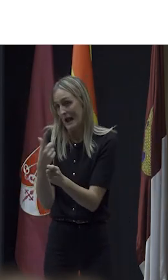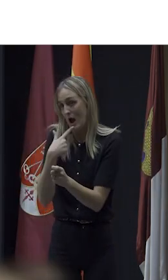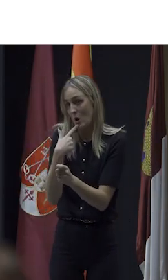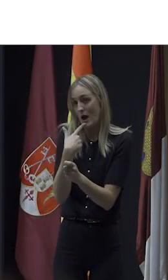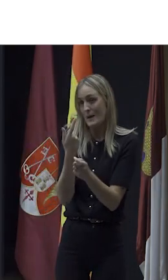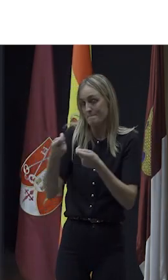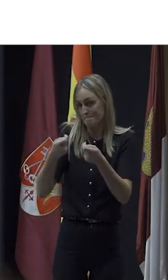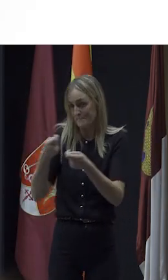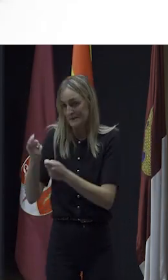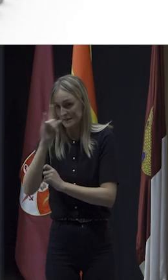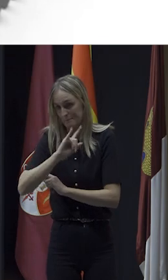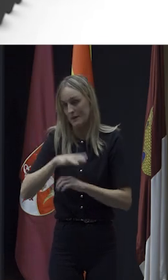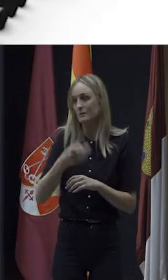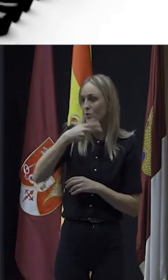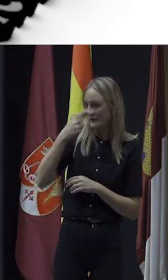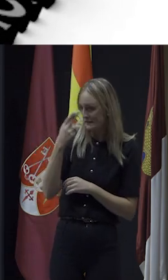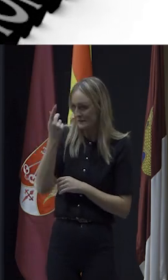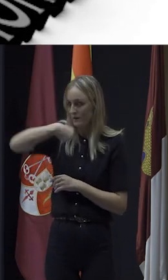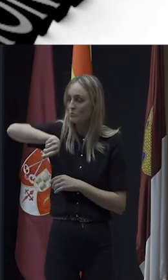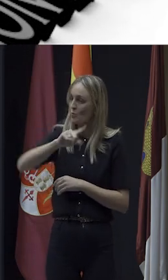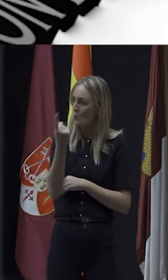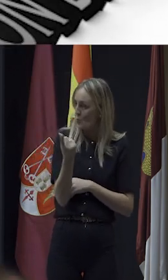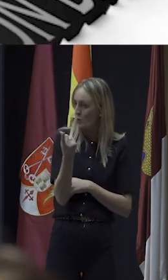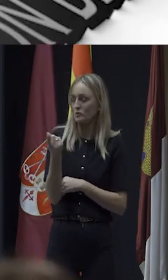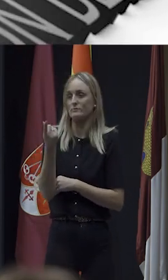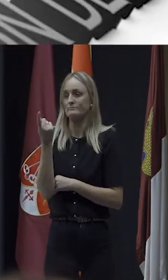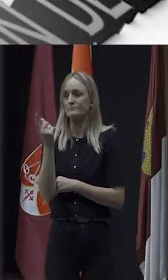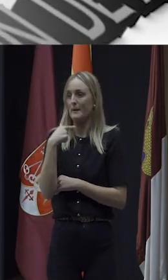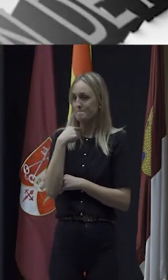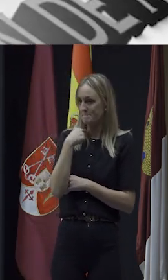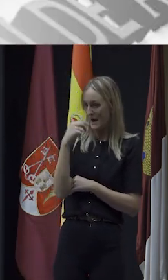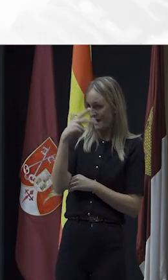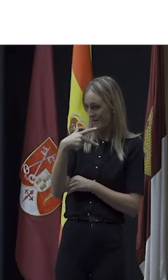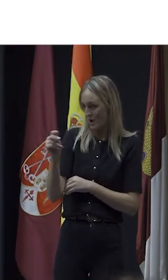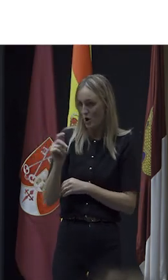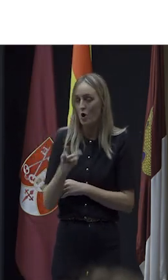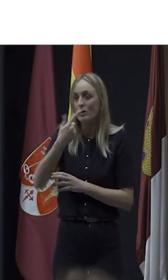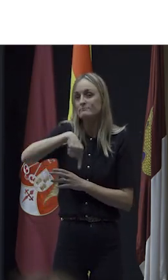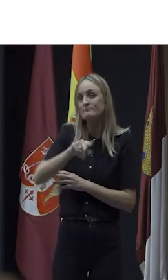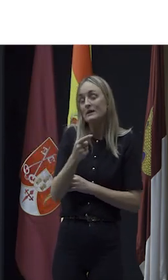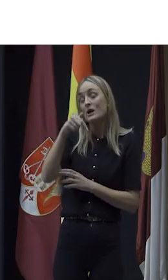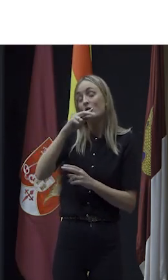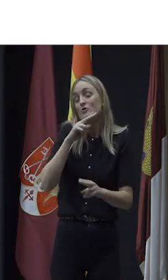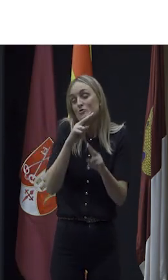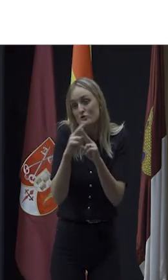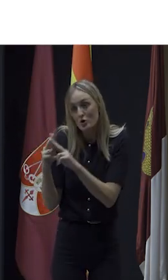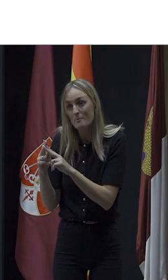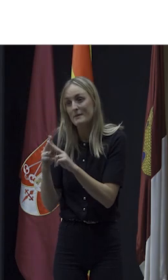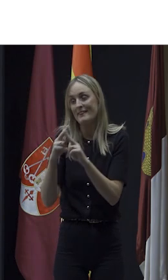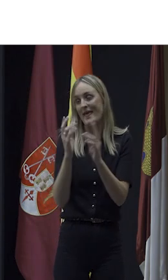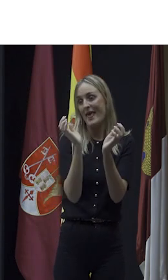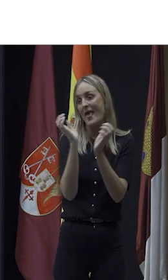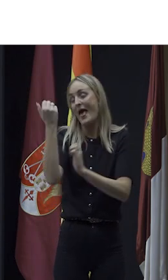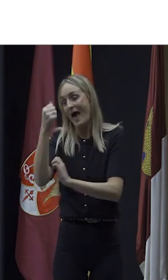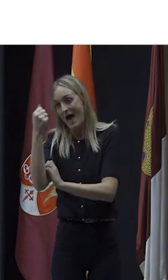les recomiendo que no se la pierdan. Hasta entonces, en nombre de la asociación, en nombre de Aluex, felices